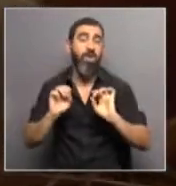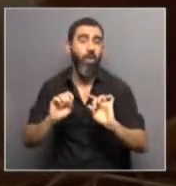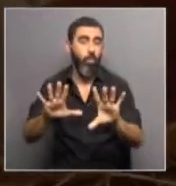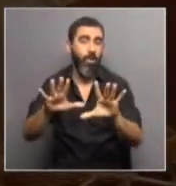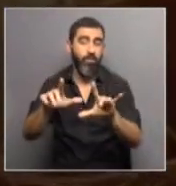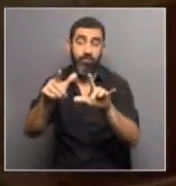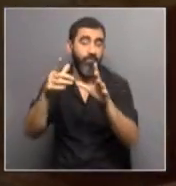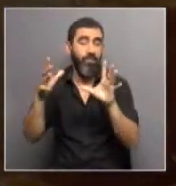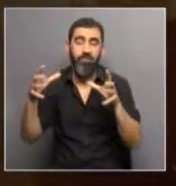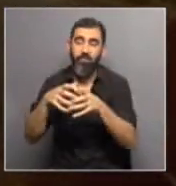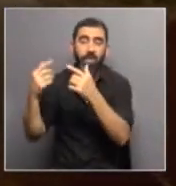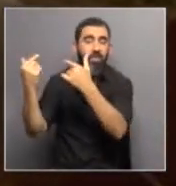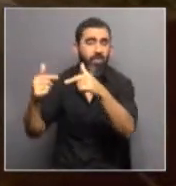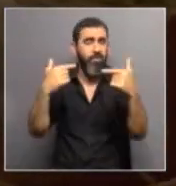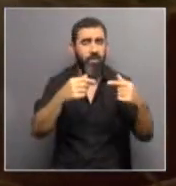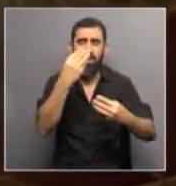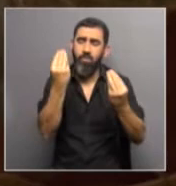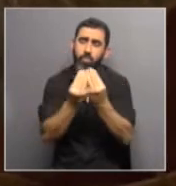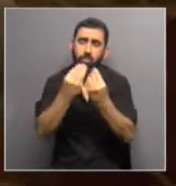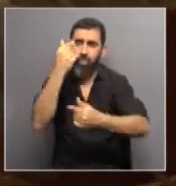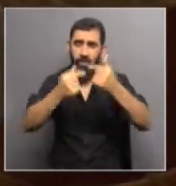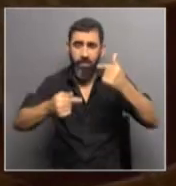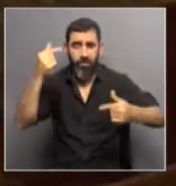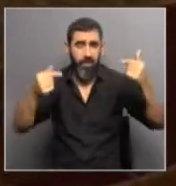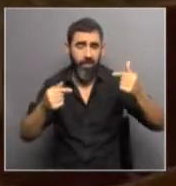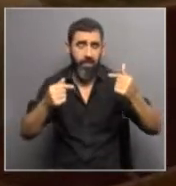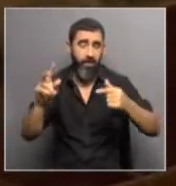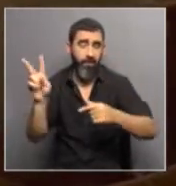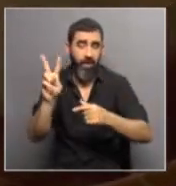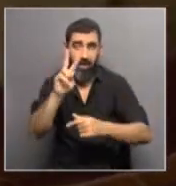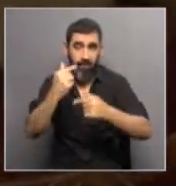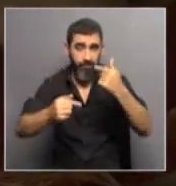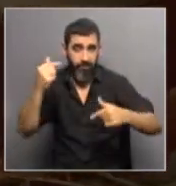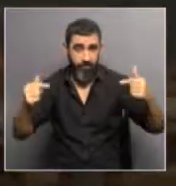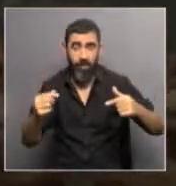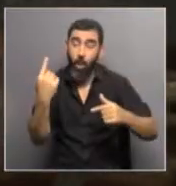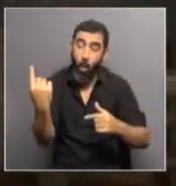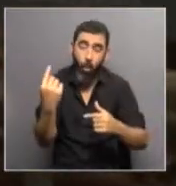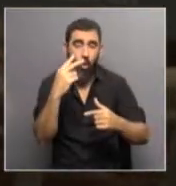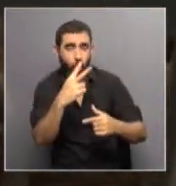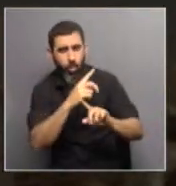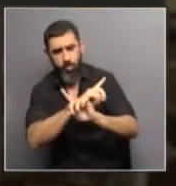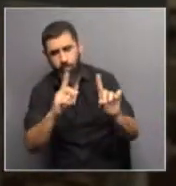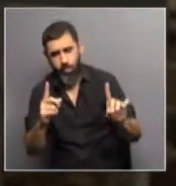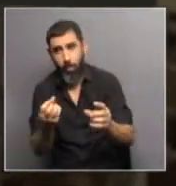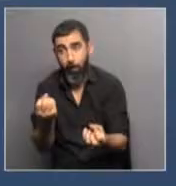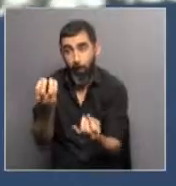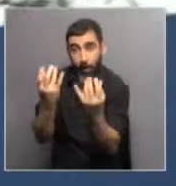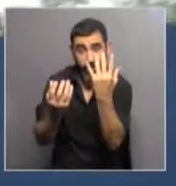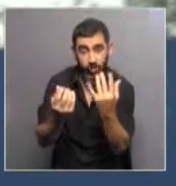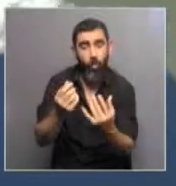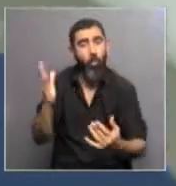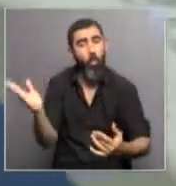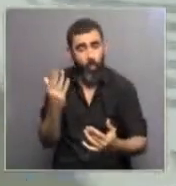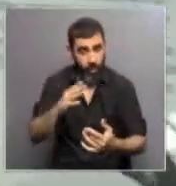de distintas y numerosas especies vegetales, no de una o dos como puede ser pasturas implantadas muy productivas